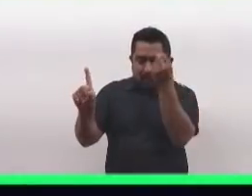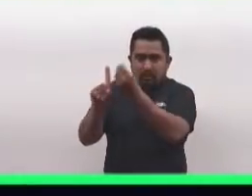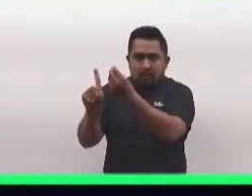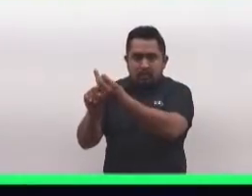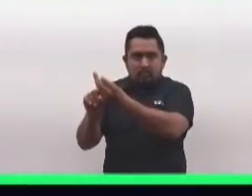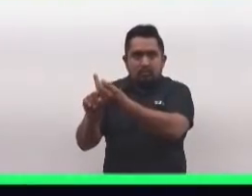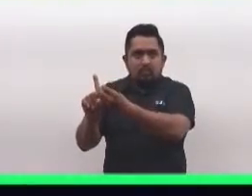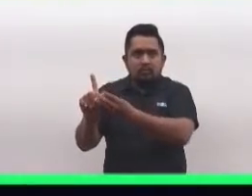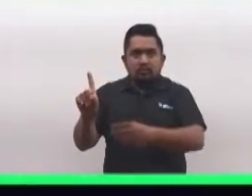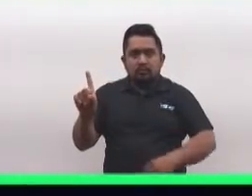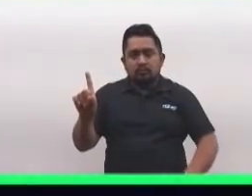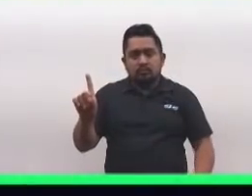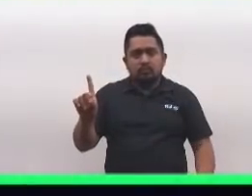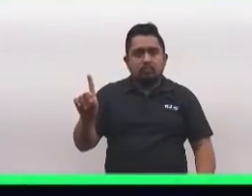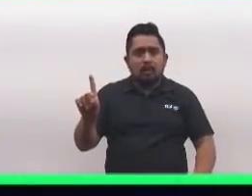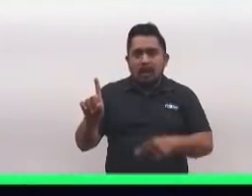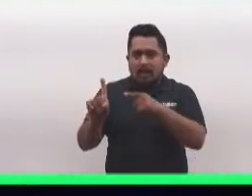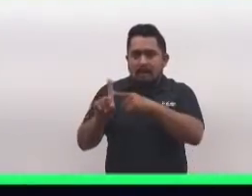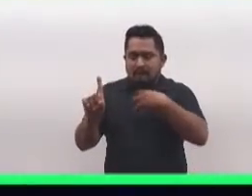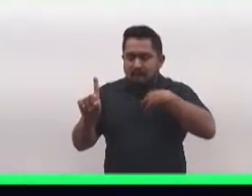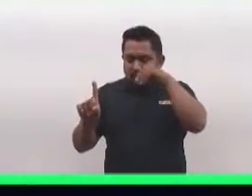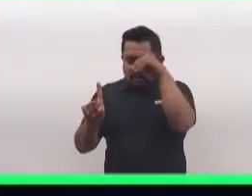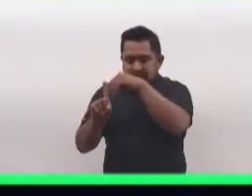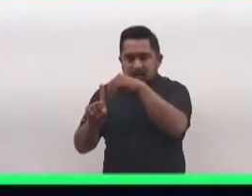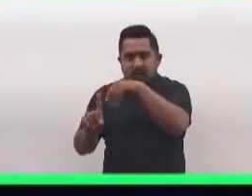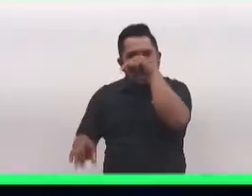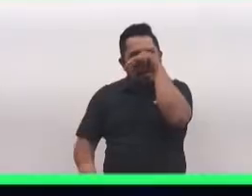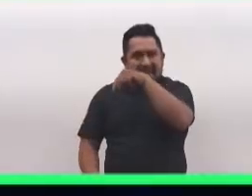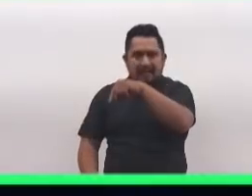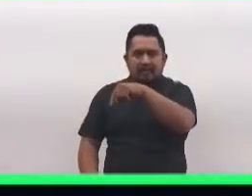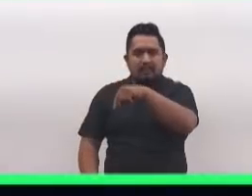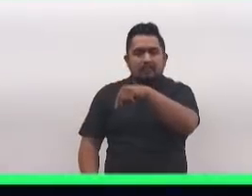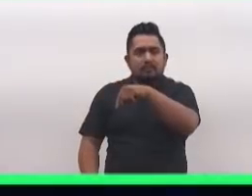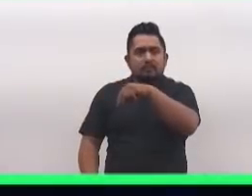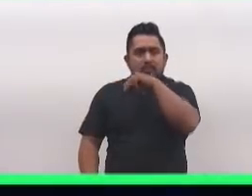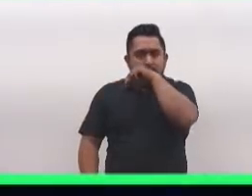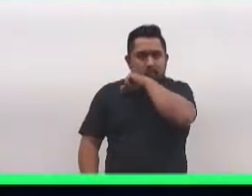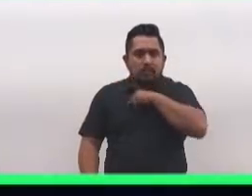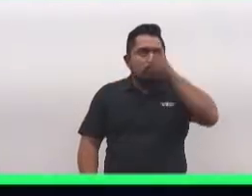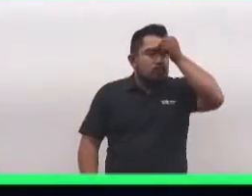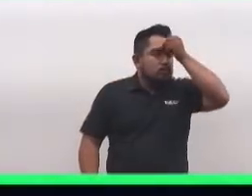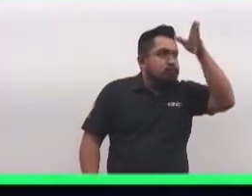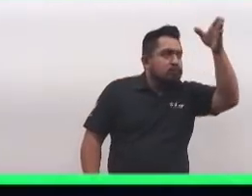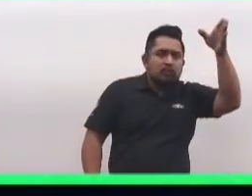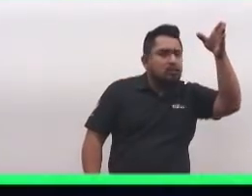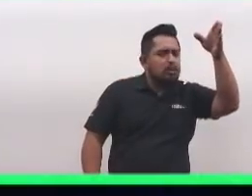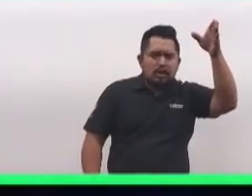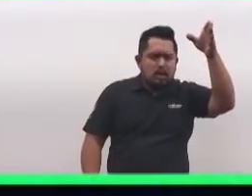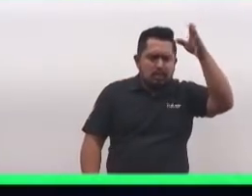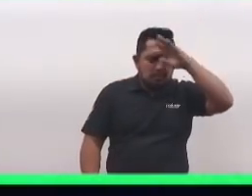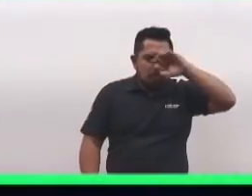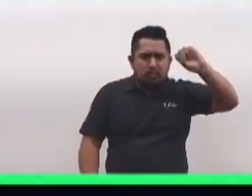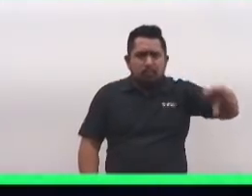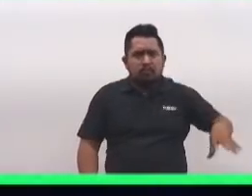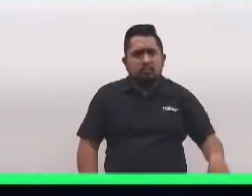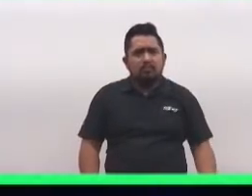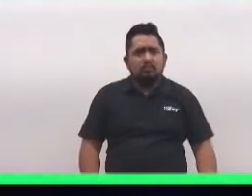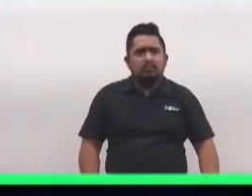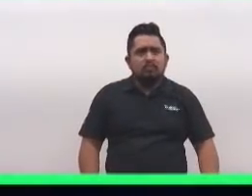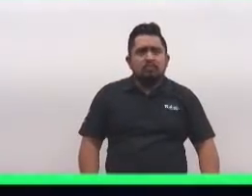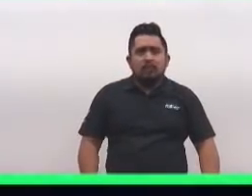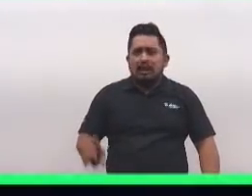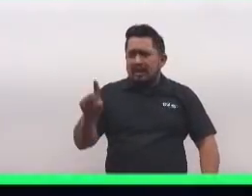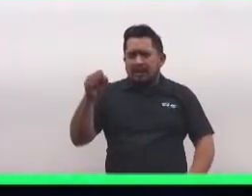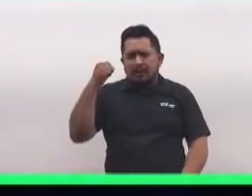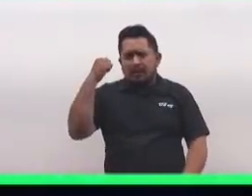tradición no en la iglesia no en la sabiduría es tan importante